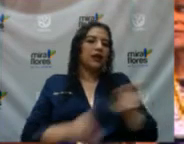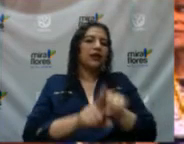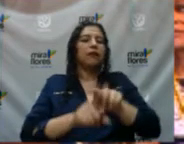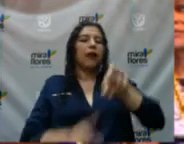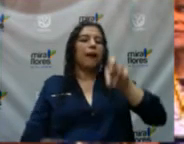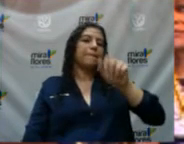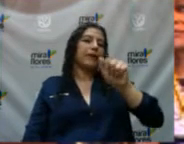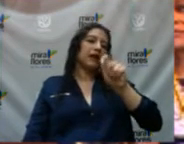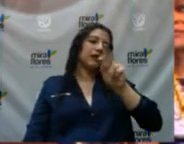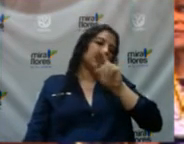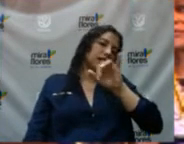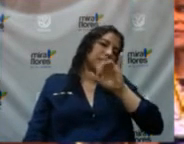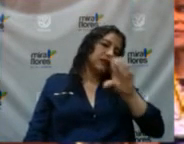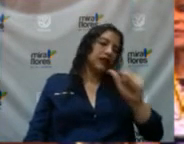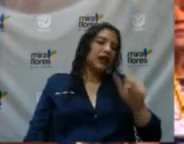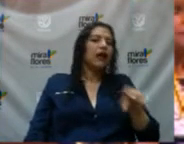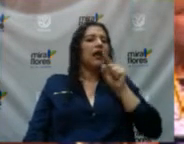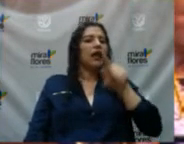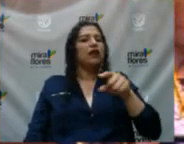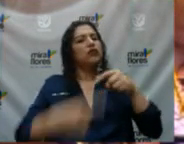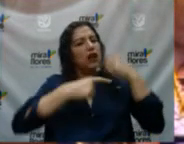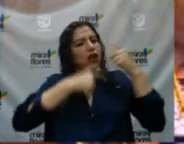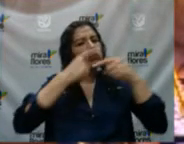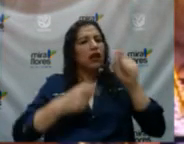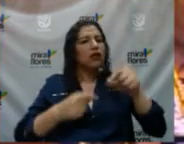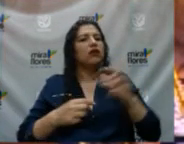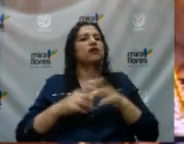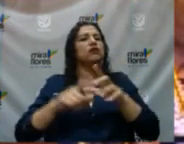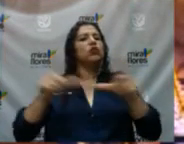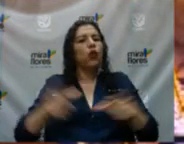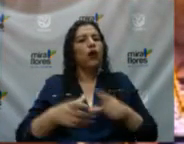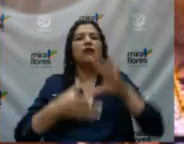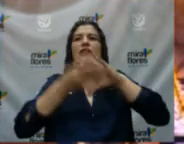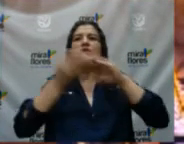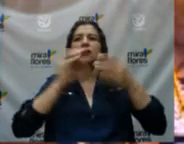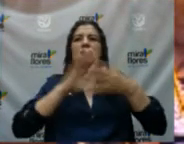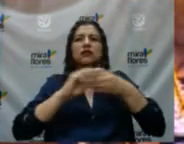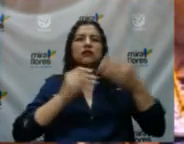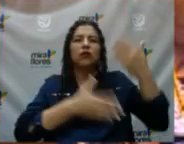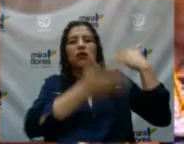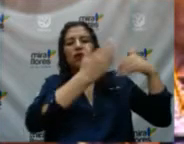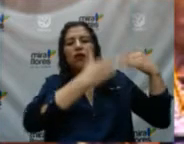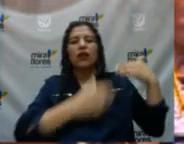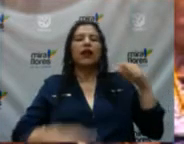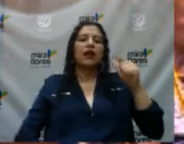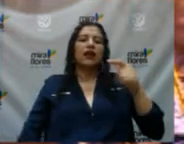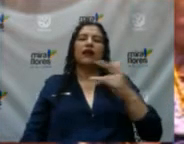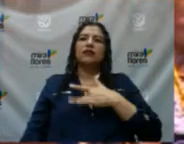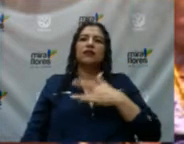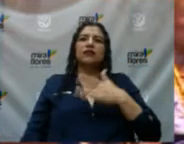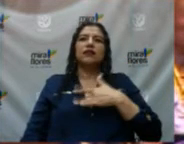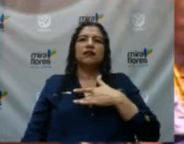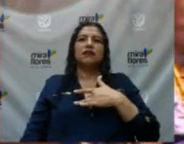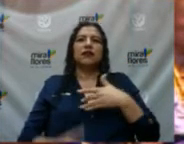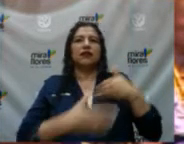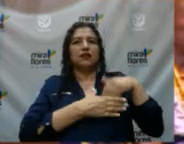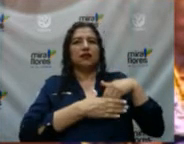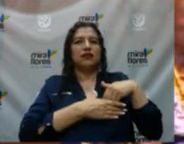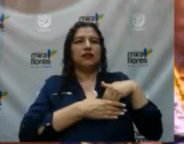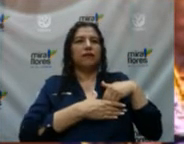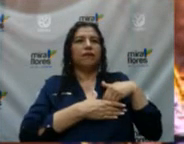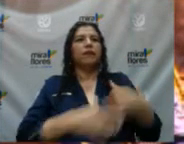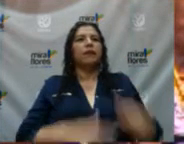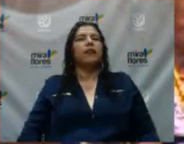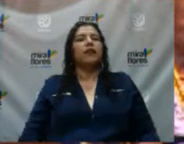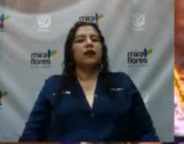han relatado lo que es una ciudad con historia, una ciudad que ellos sienten desde el corazón, con espacios donde